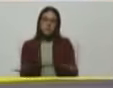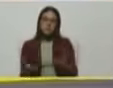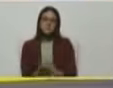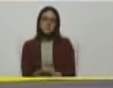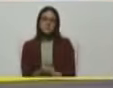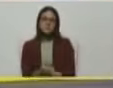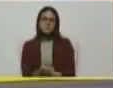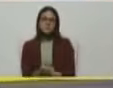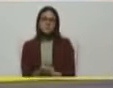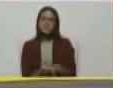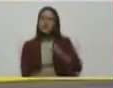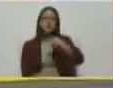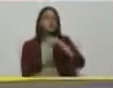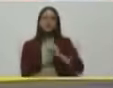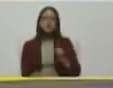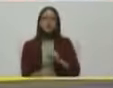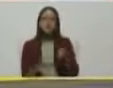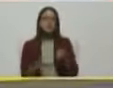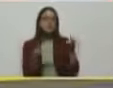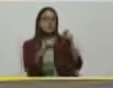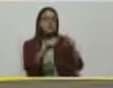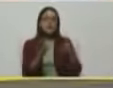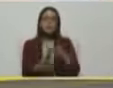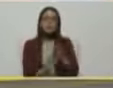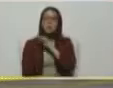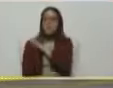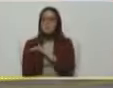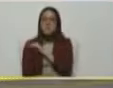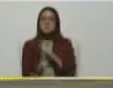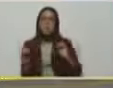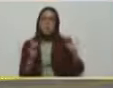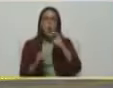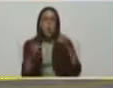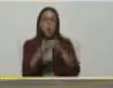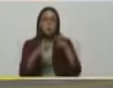No se canceló ni un programa social, ni una misión, ni una gran misión.